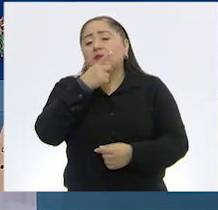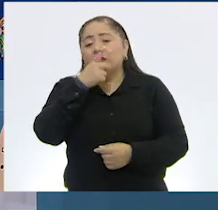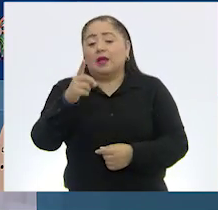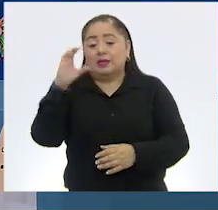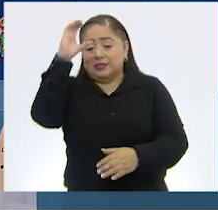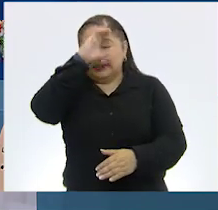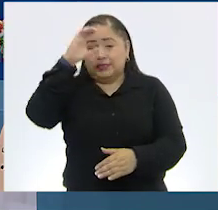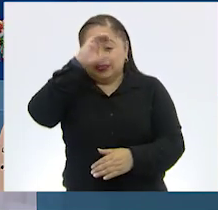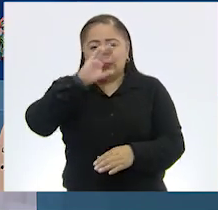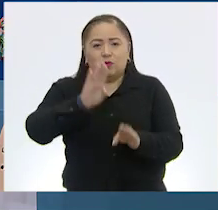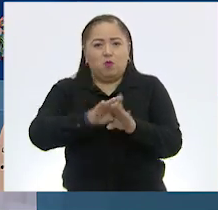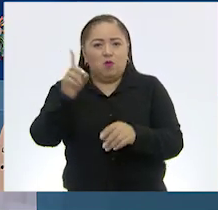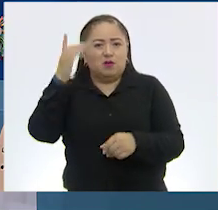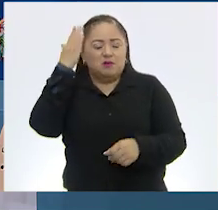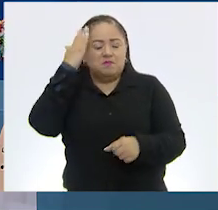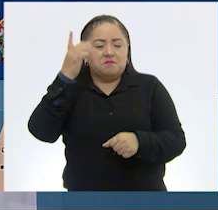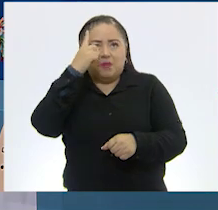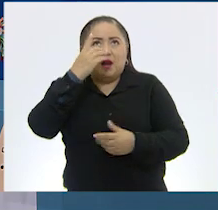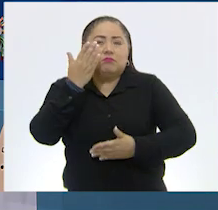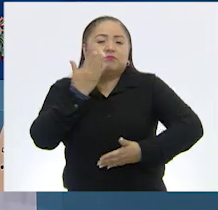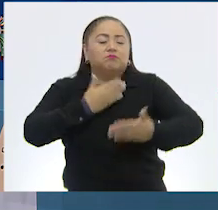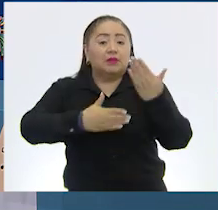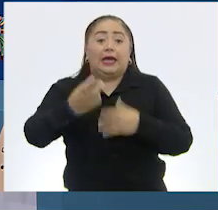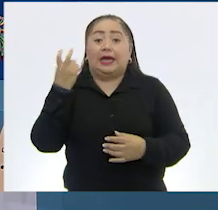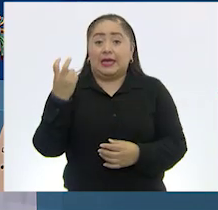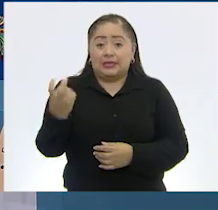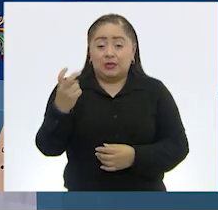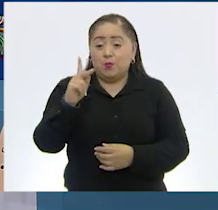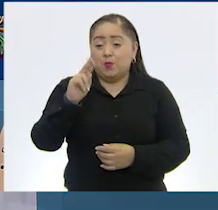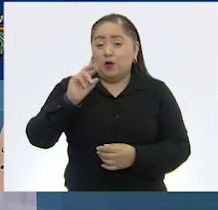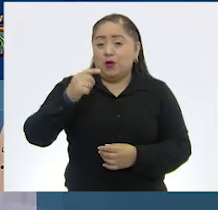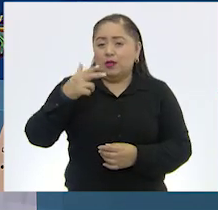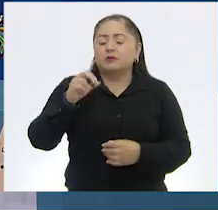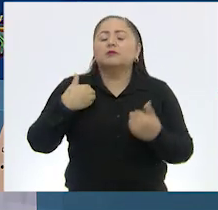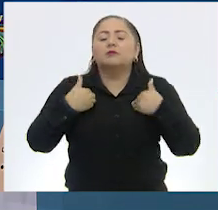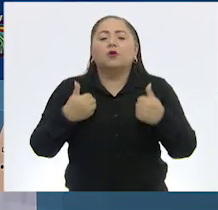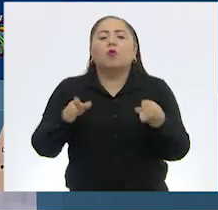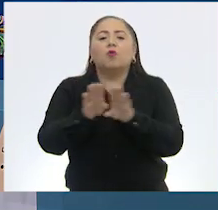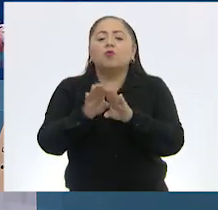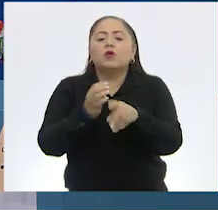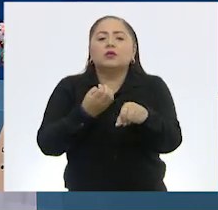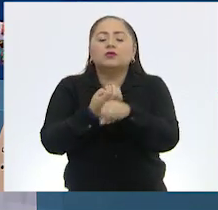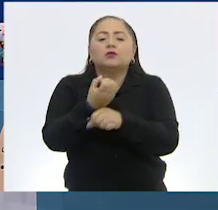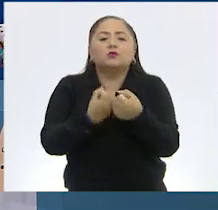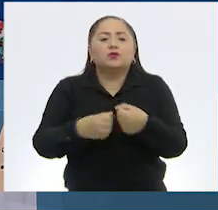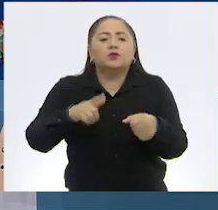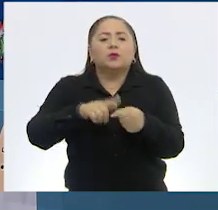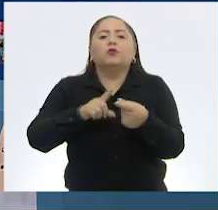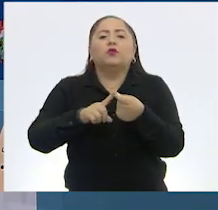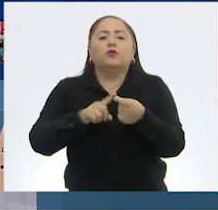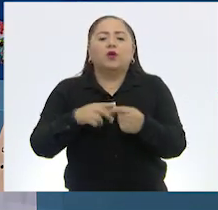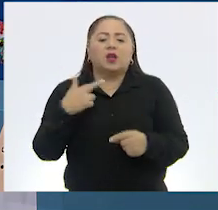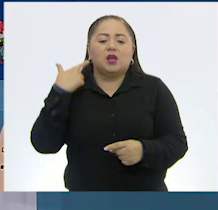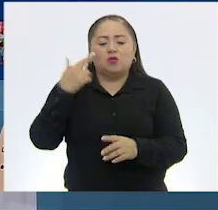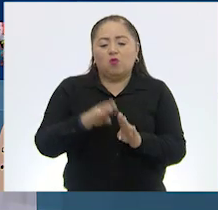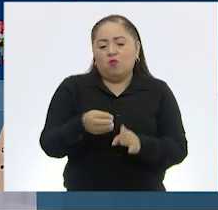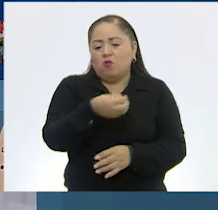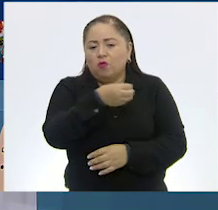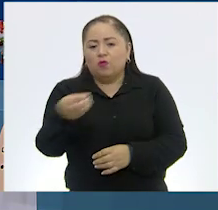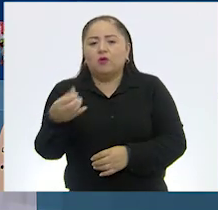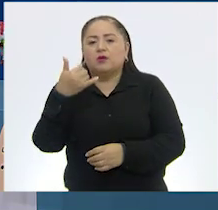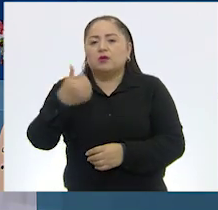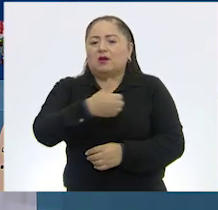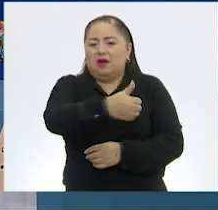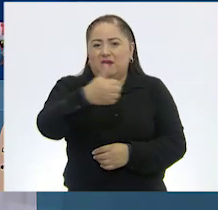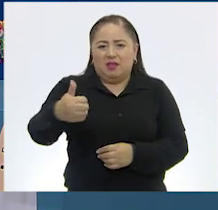la ciencia era la llave del progreso, y el progreso, se entendía como un estado social en donde reina el orden y donde